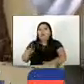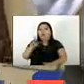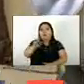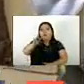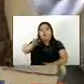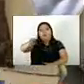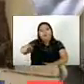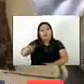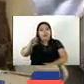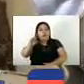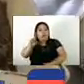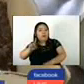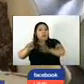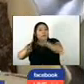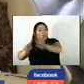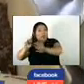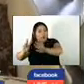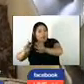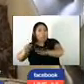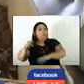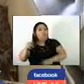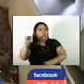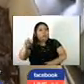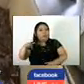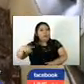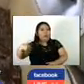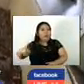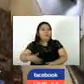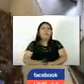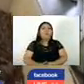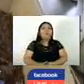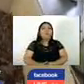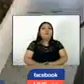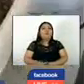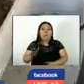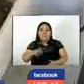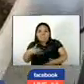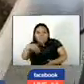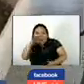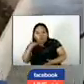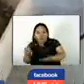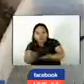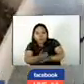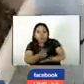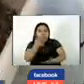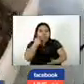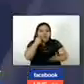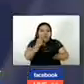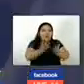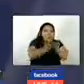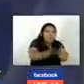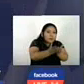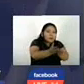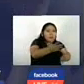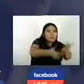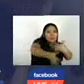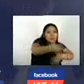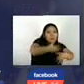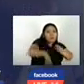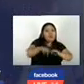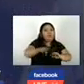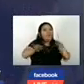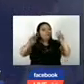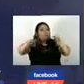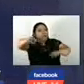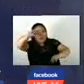12.016 kilogramos en el año 2022. La mayor parte de la cocaína fue detectada en la ruta marítima. Los casos de los